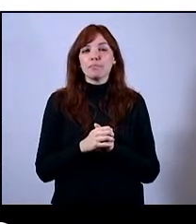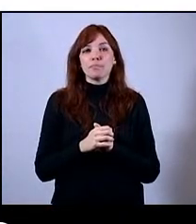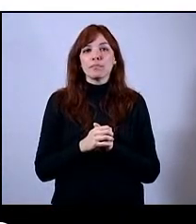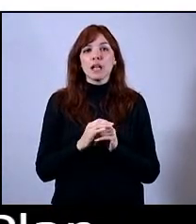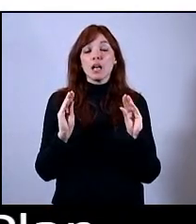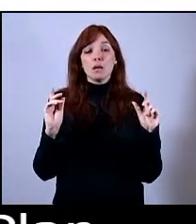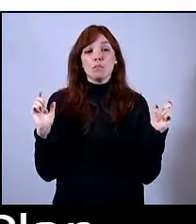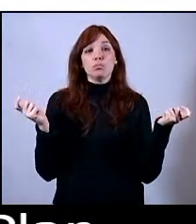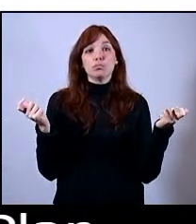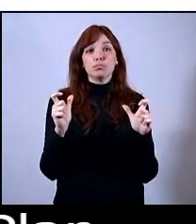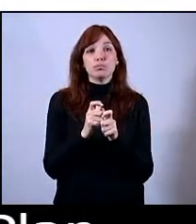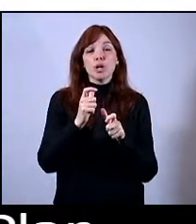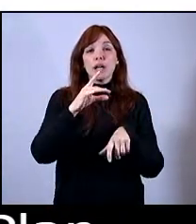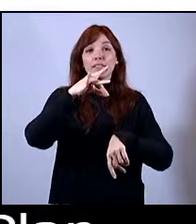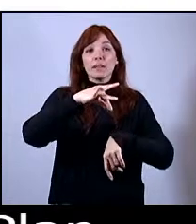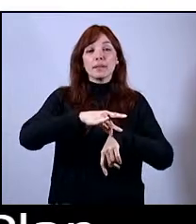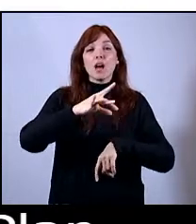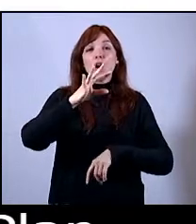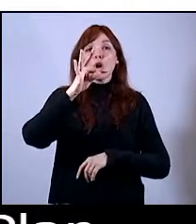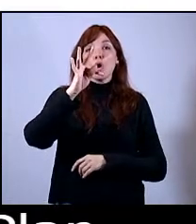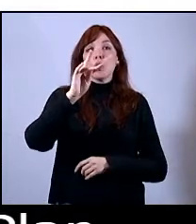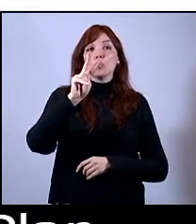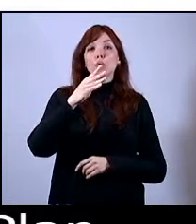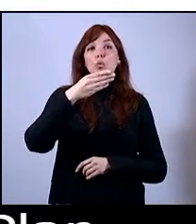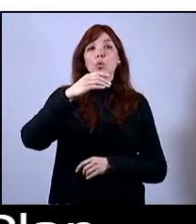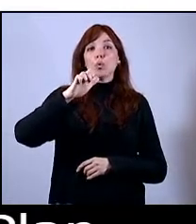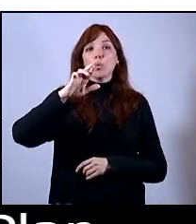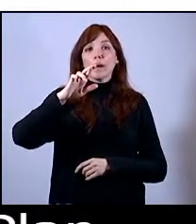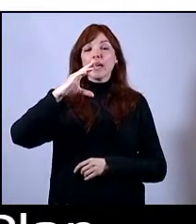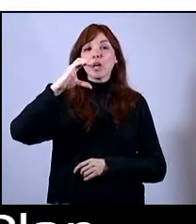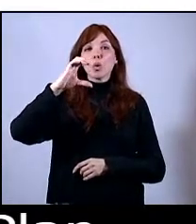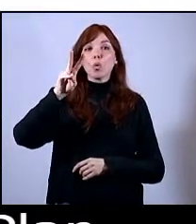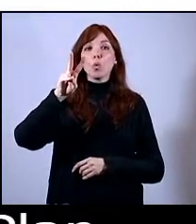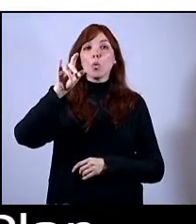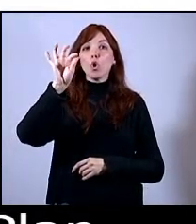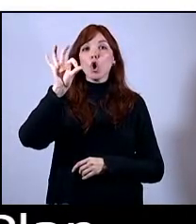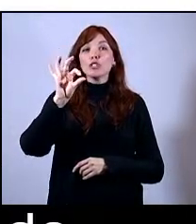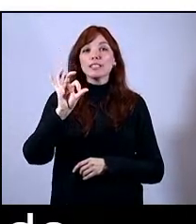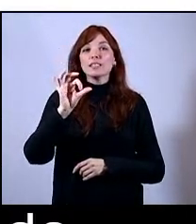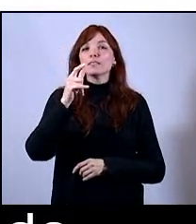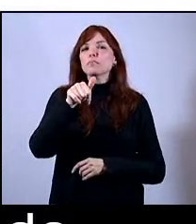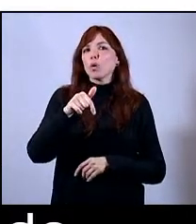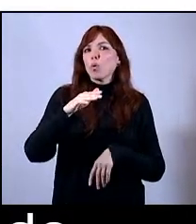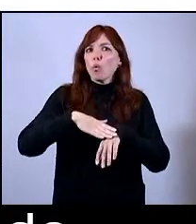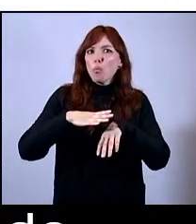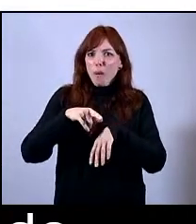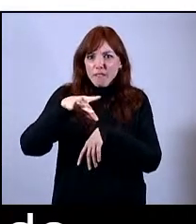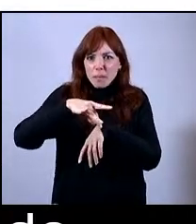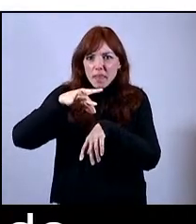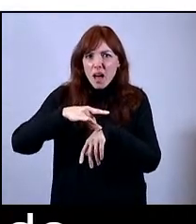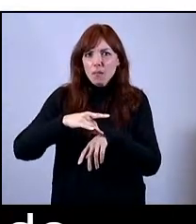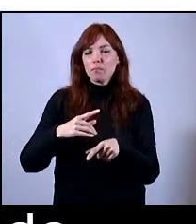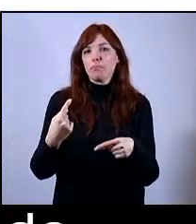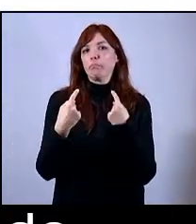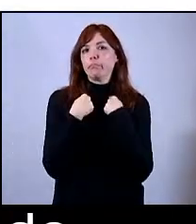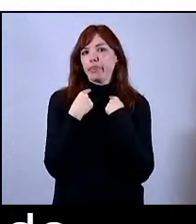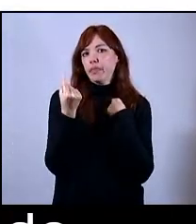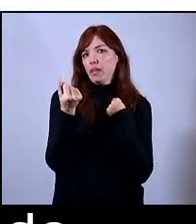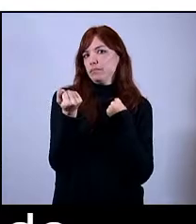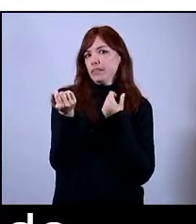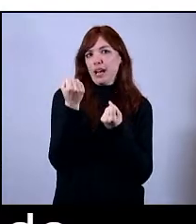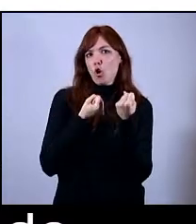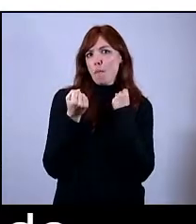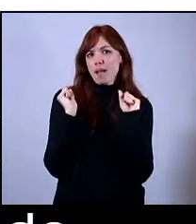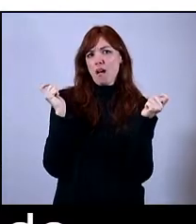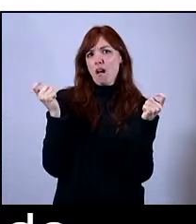de la Tuberculosis, que está causando tantas pérdidas económicas desde hace tantos años a nuestros ganaderos sin que se haya